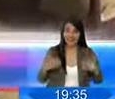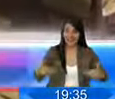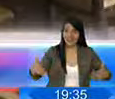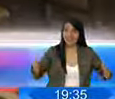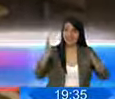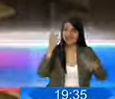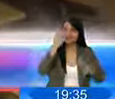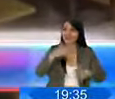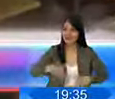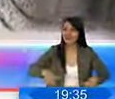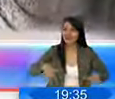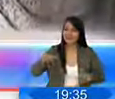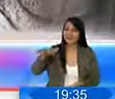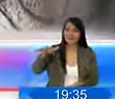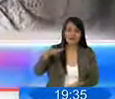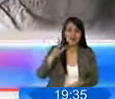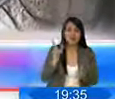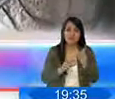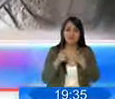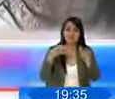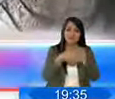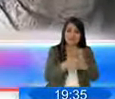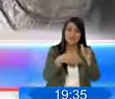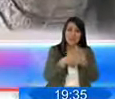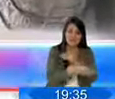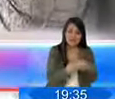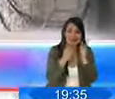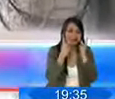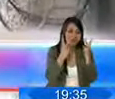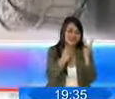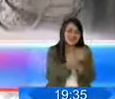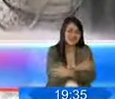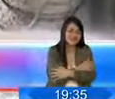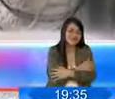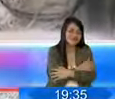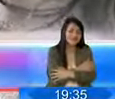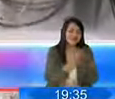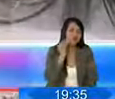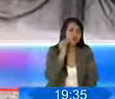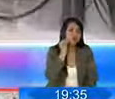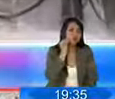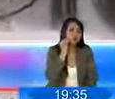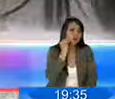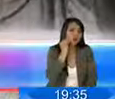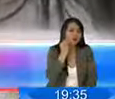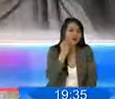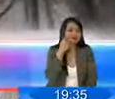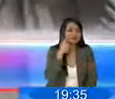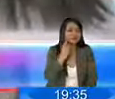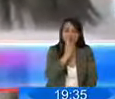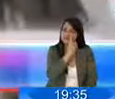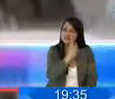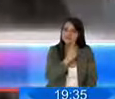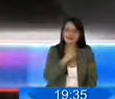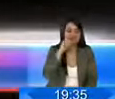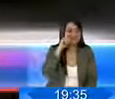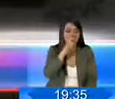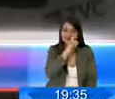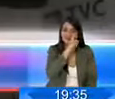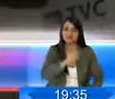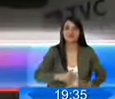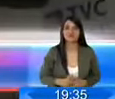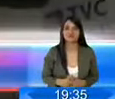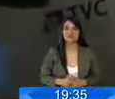en el hogar de muchos, para quienes les fue inevitable abrazarlo, darle un beso y derramar lágrimas.